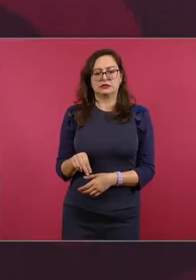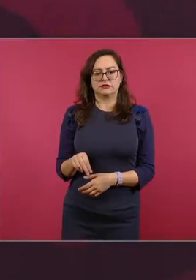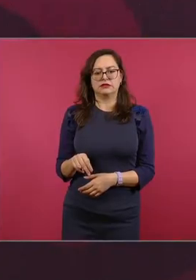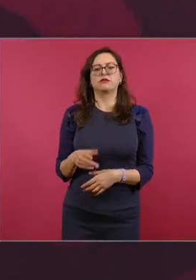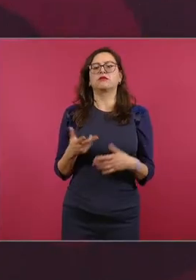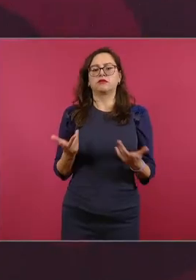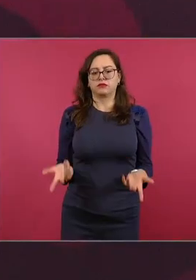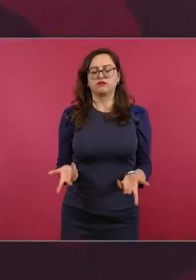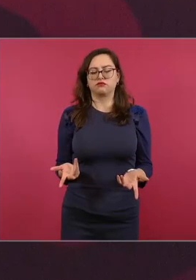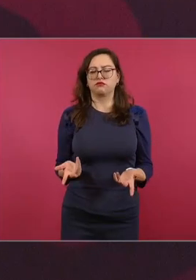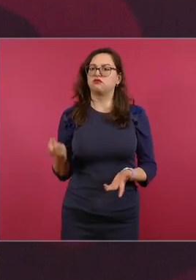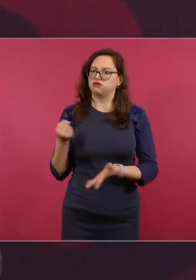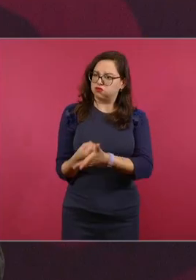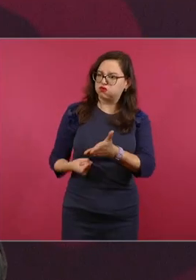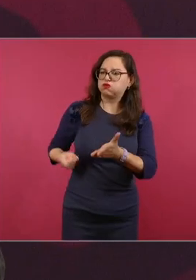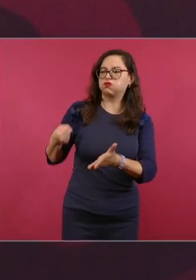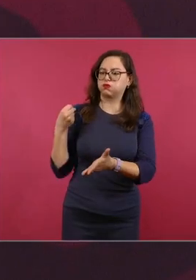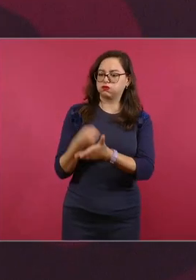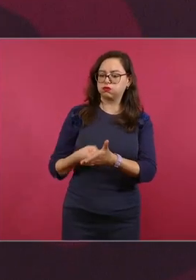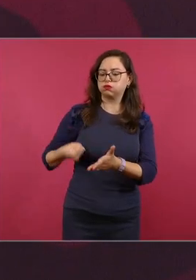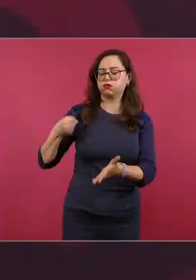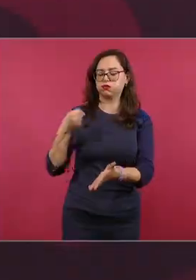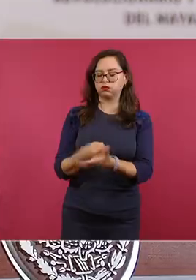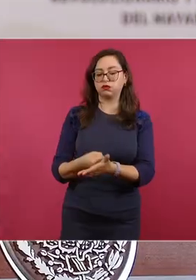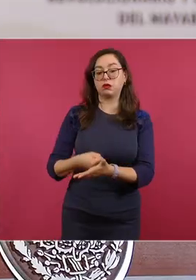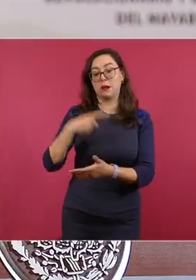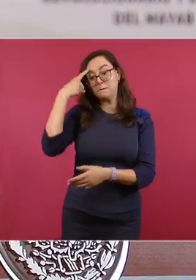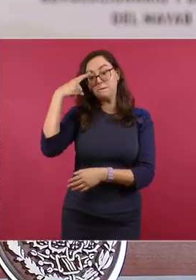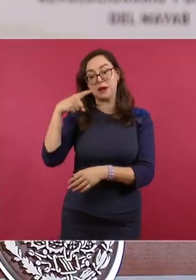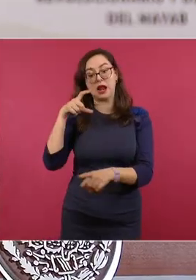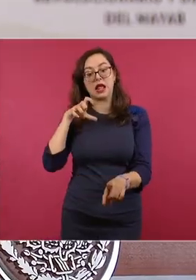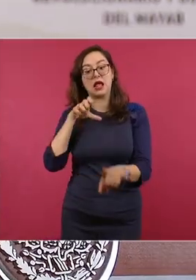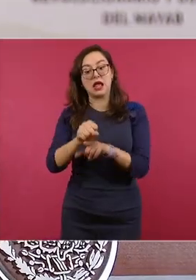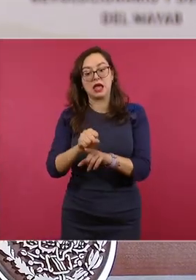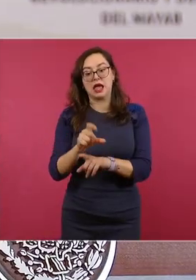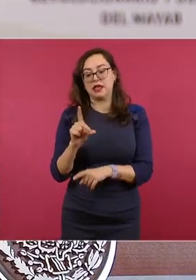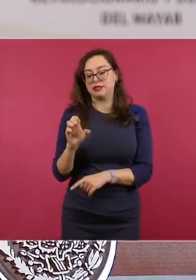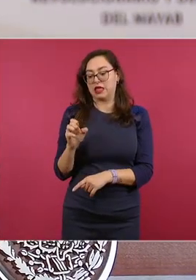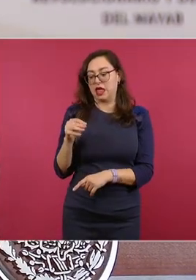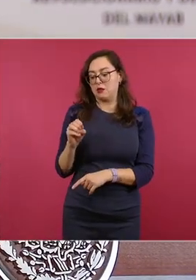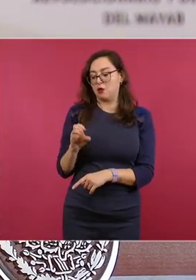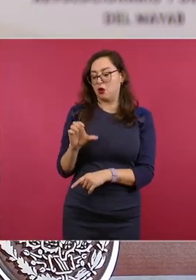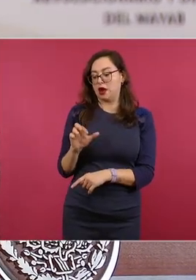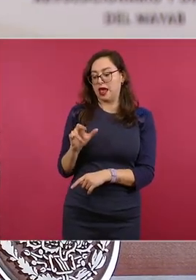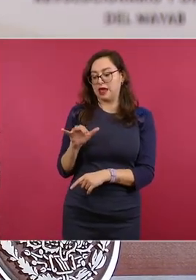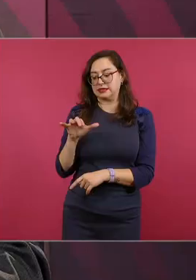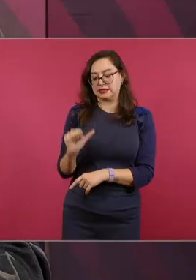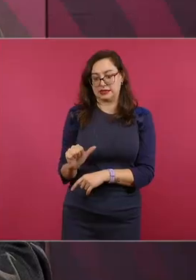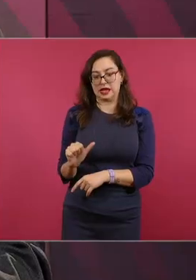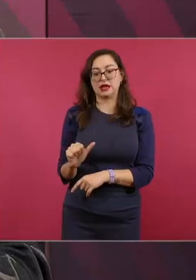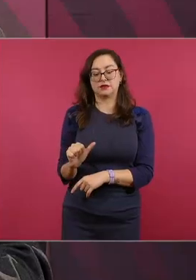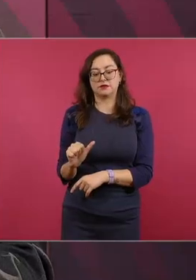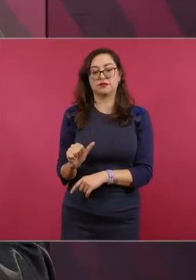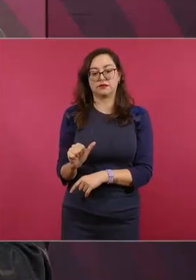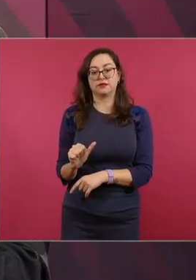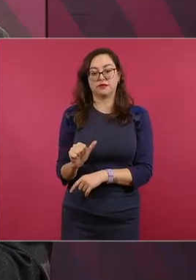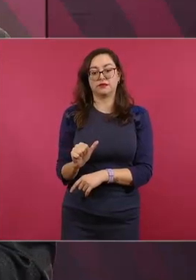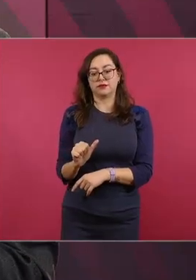la tendencia democrática. Por eso me da mucho gusto que la planta